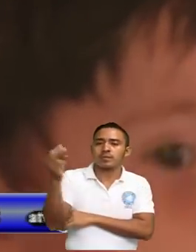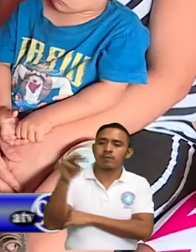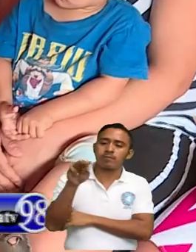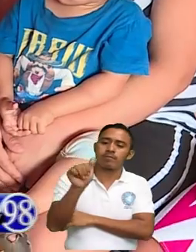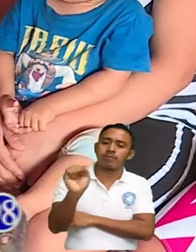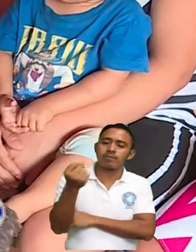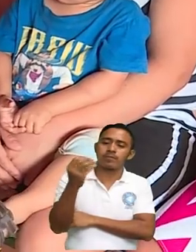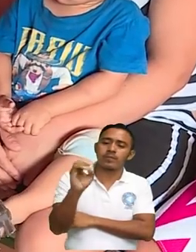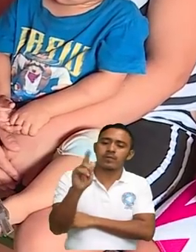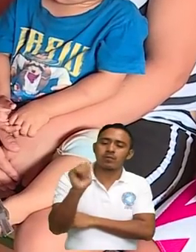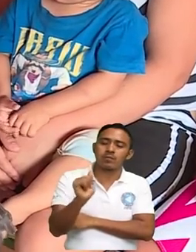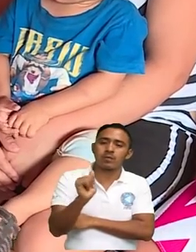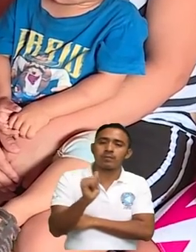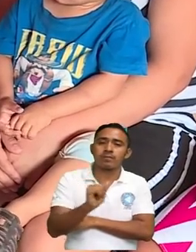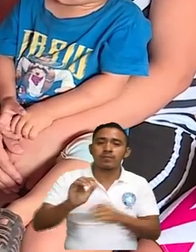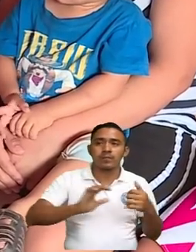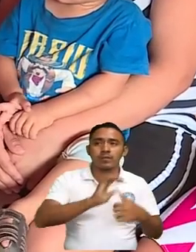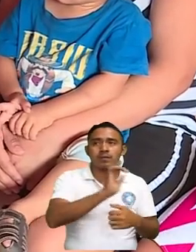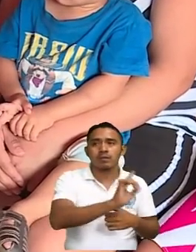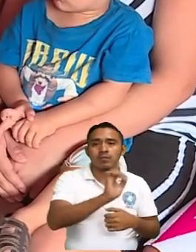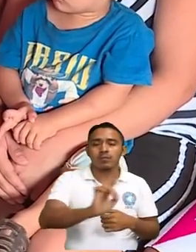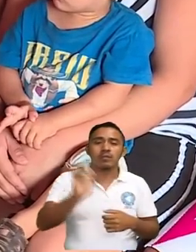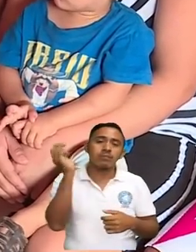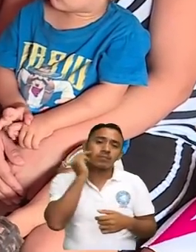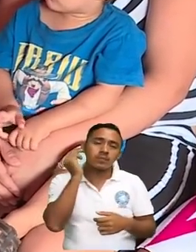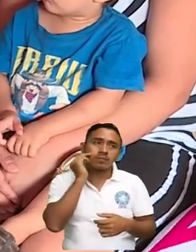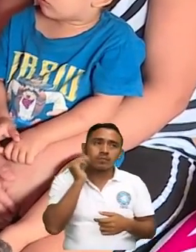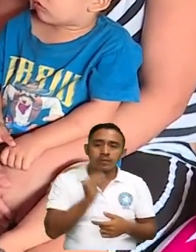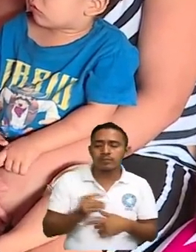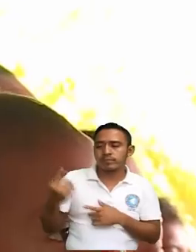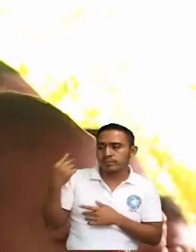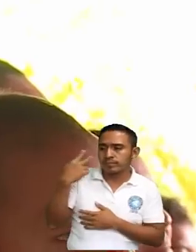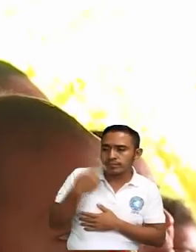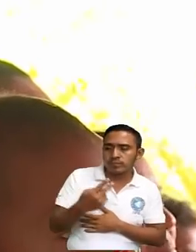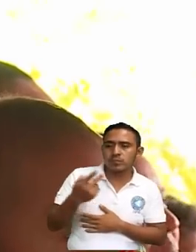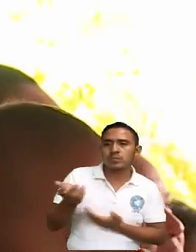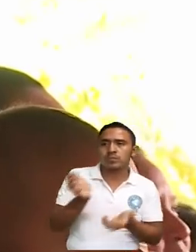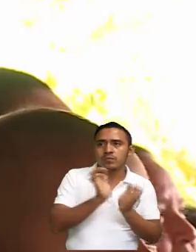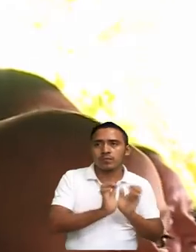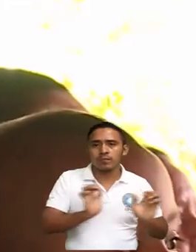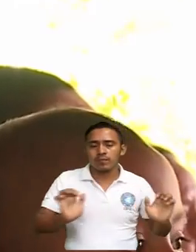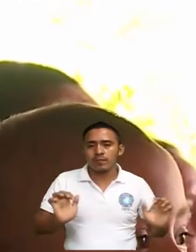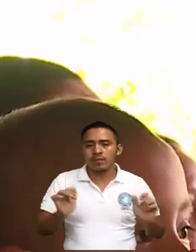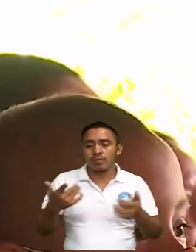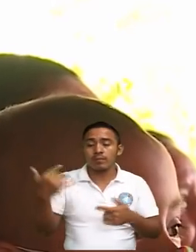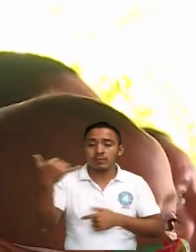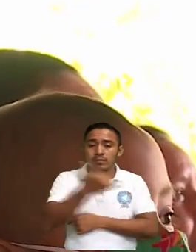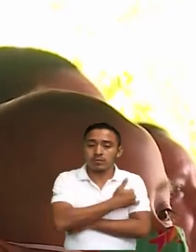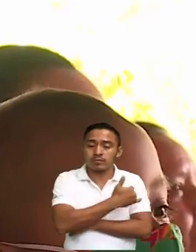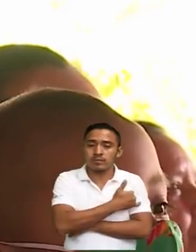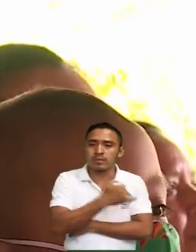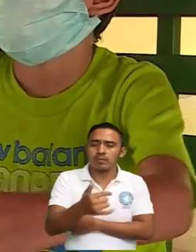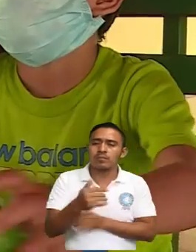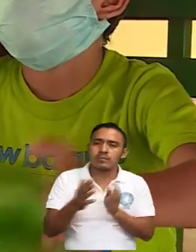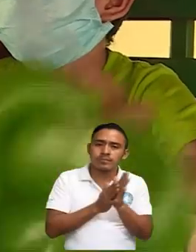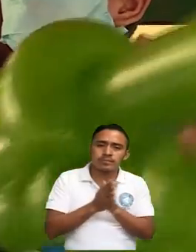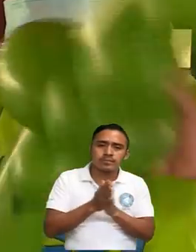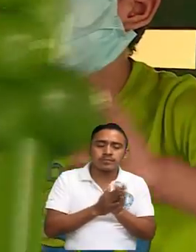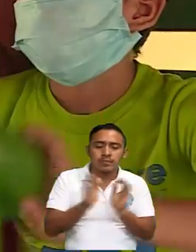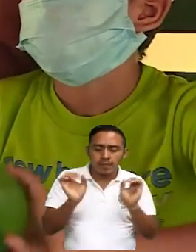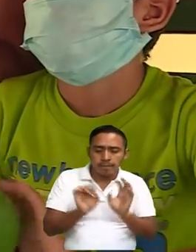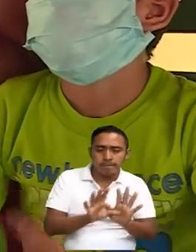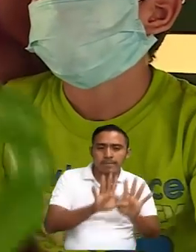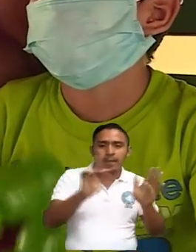Mascota. Cada madre y padre de familia llegó junto a su pequeño hasta el albergue de este hospital para disfrutar de una mañana